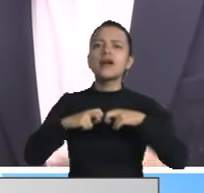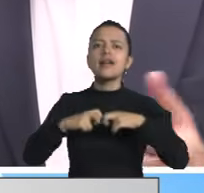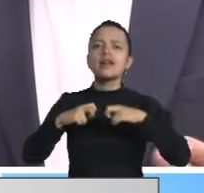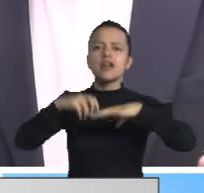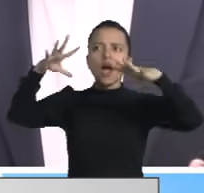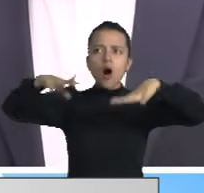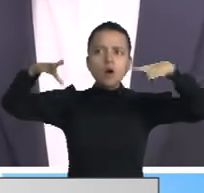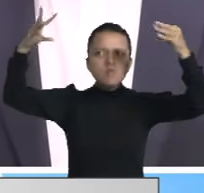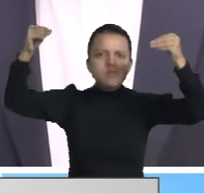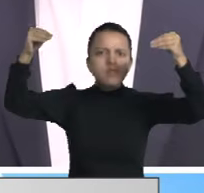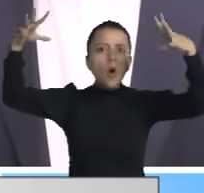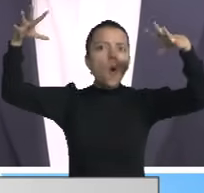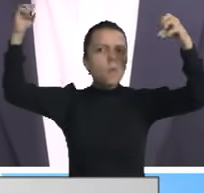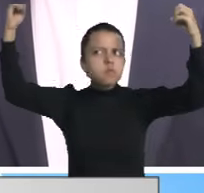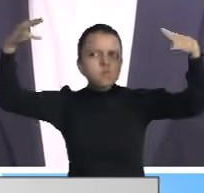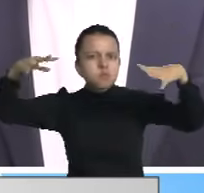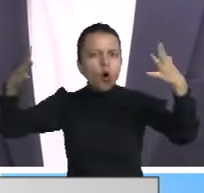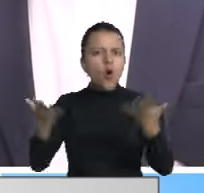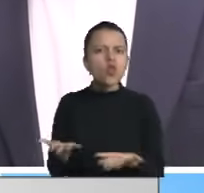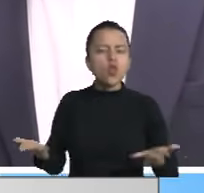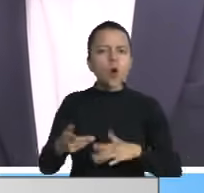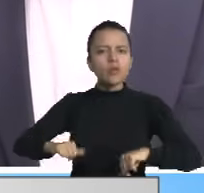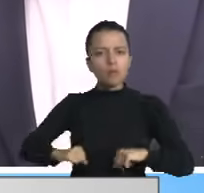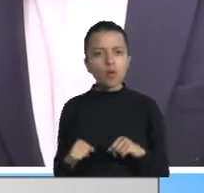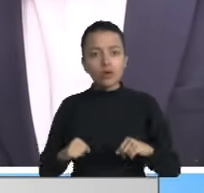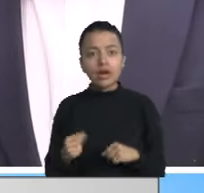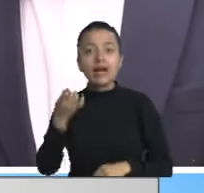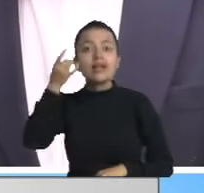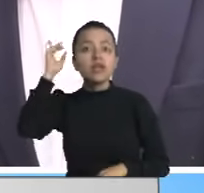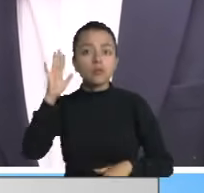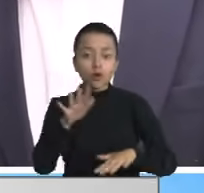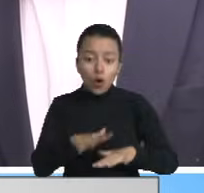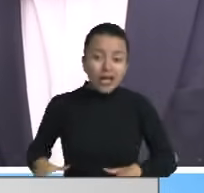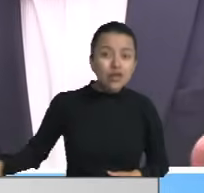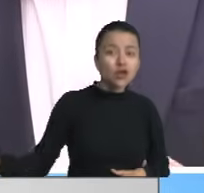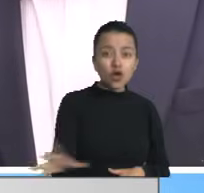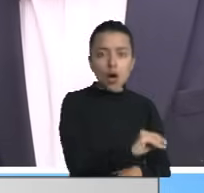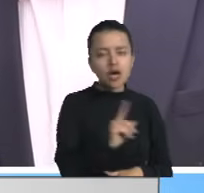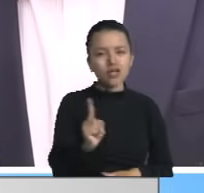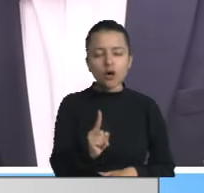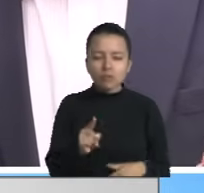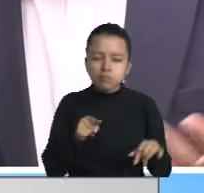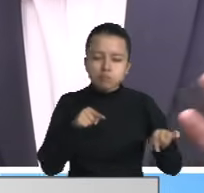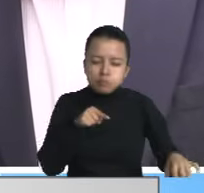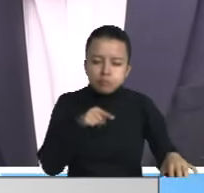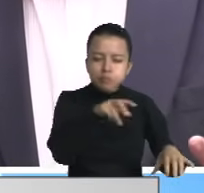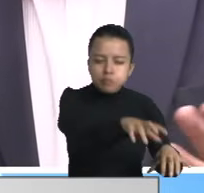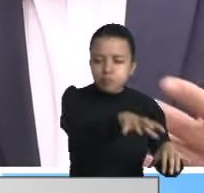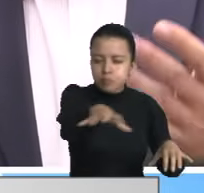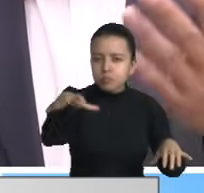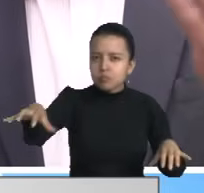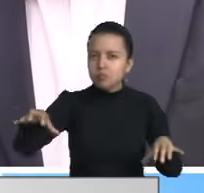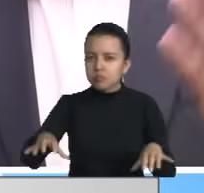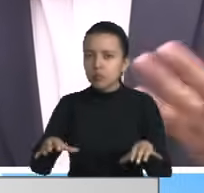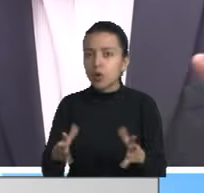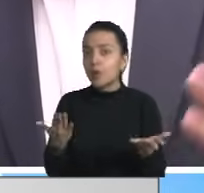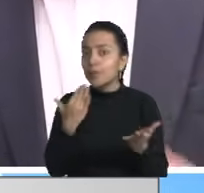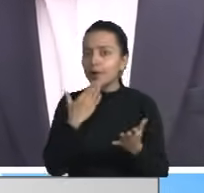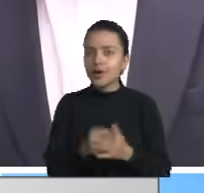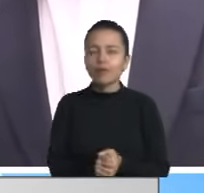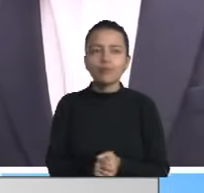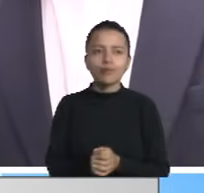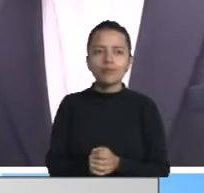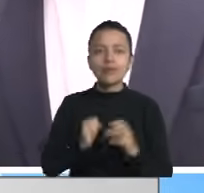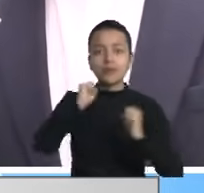del servicio. Es decir, algunas partes de la ciudad podrían ser desconectadas en caso de que tengamos un evento negativo, como que se dañara una